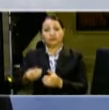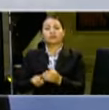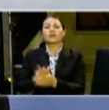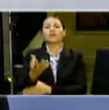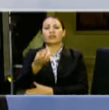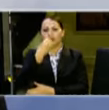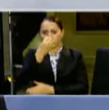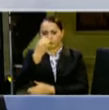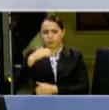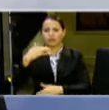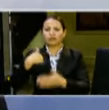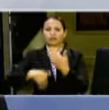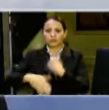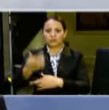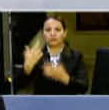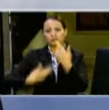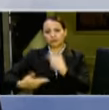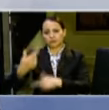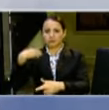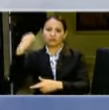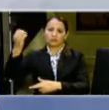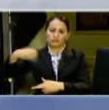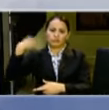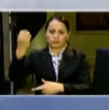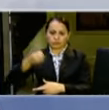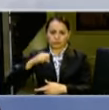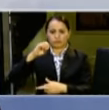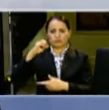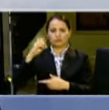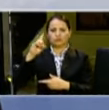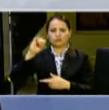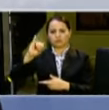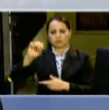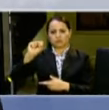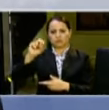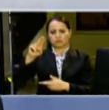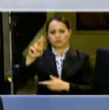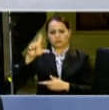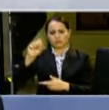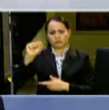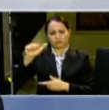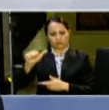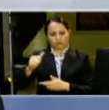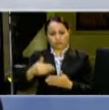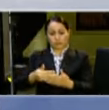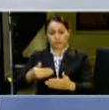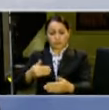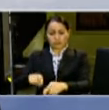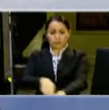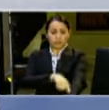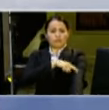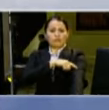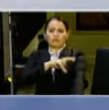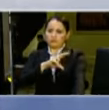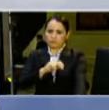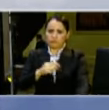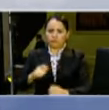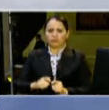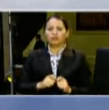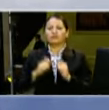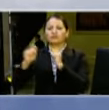que después viene también la conferencia del doctor Insulza. Así que, sin más preámbulo de mi parte, quiero